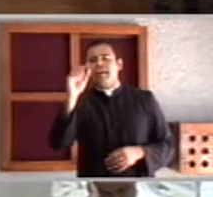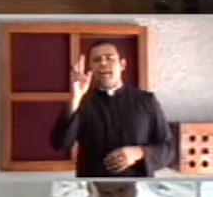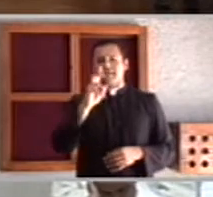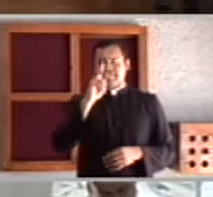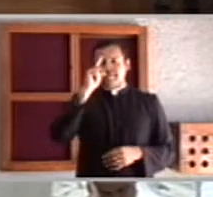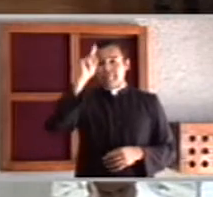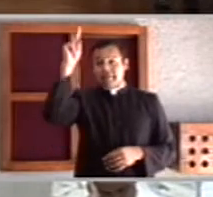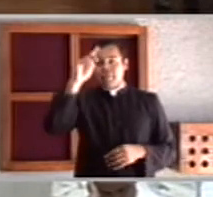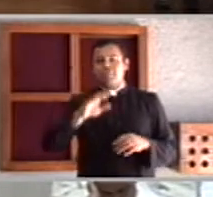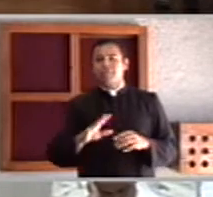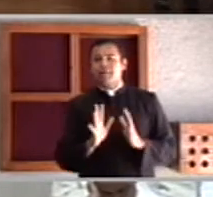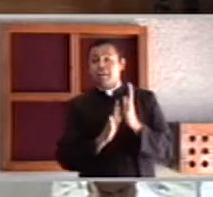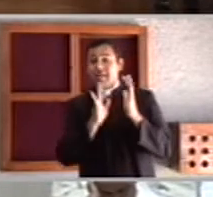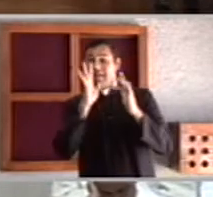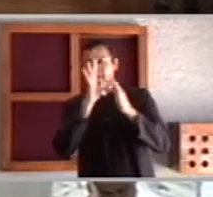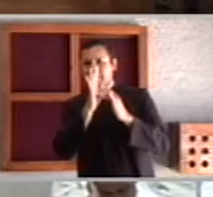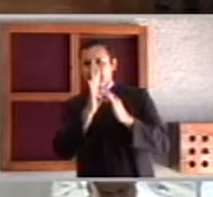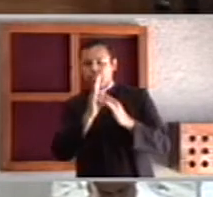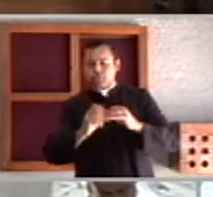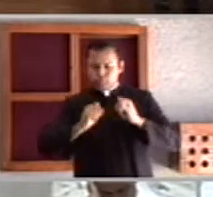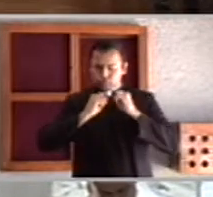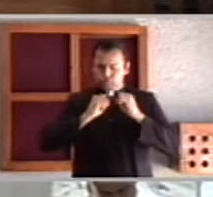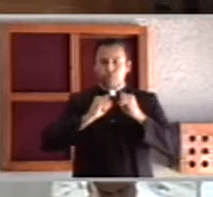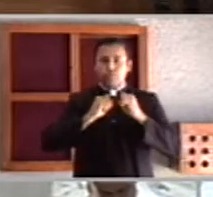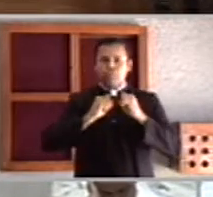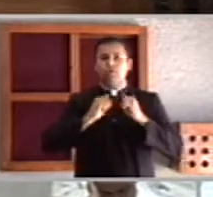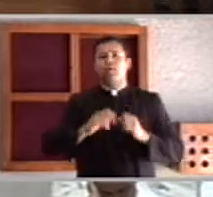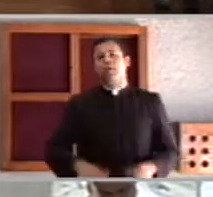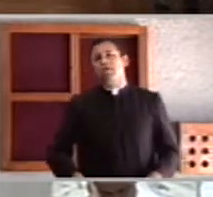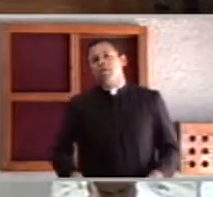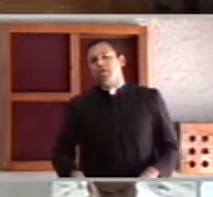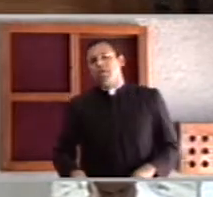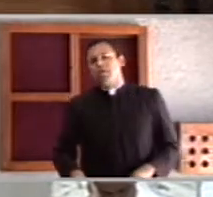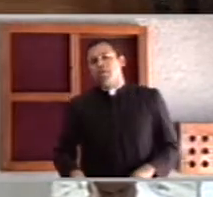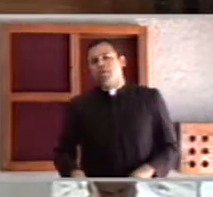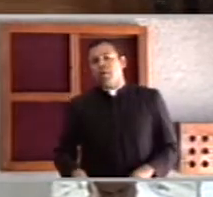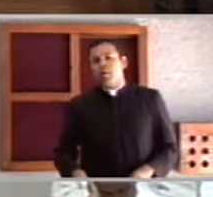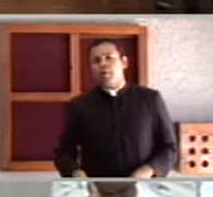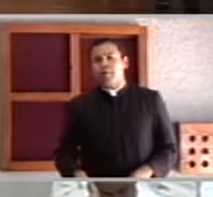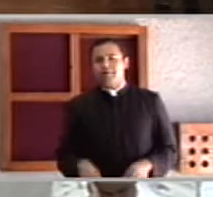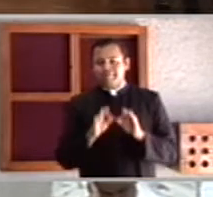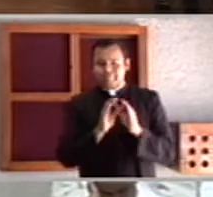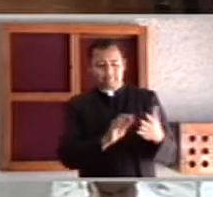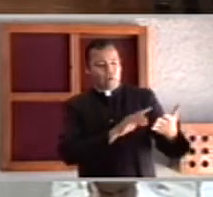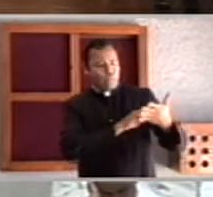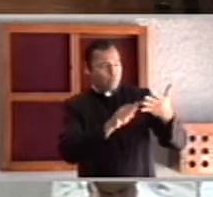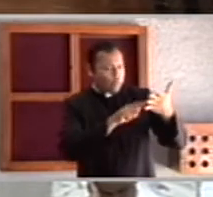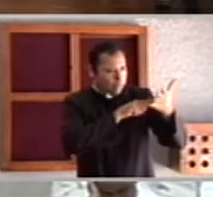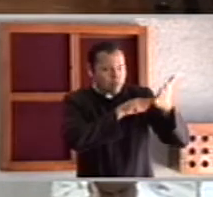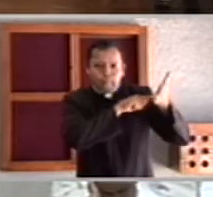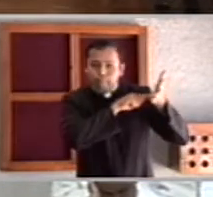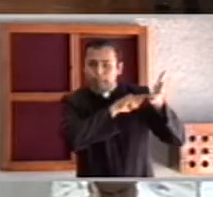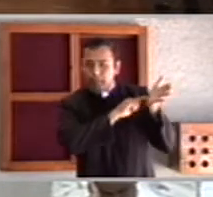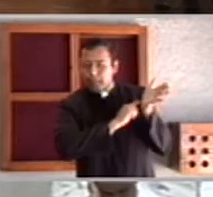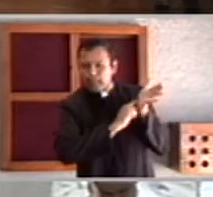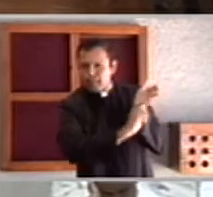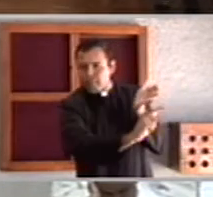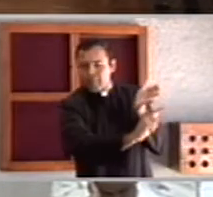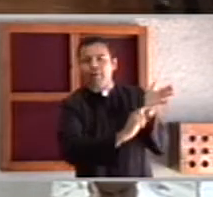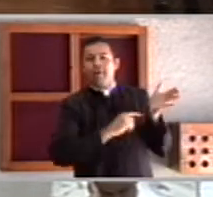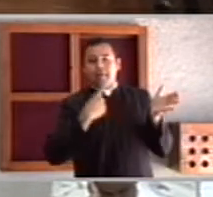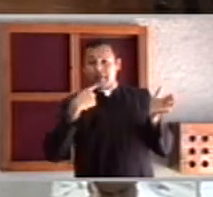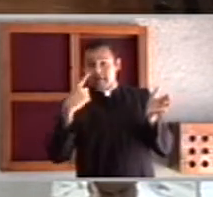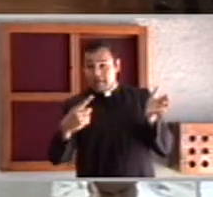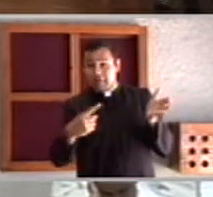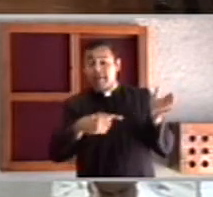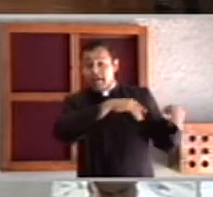Jesús, con su autoridad, ha querido subrayar su vocación